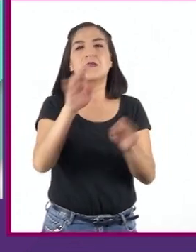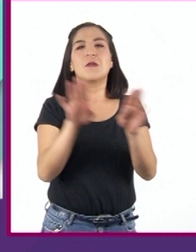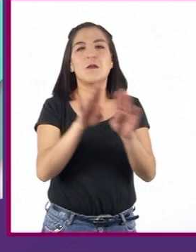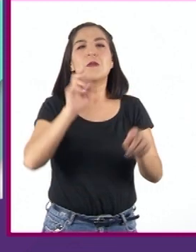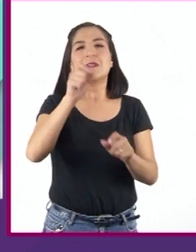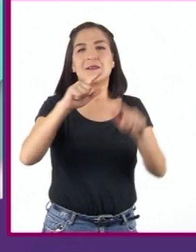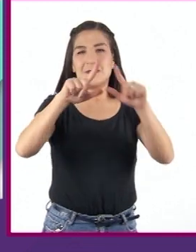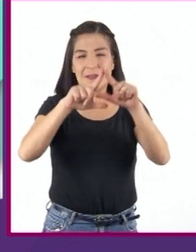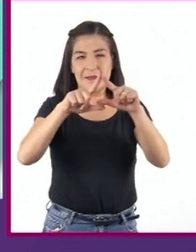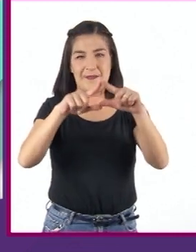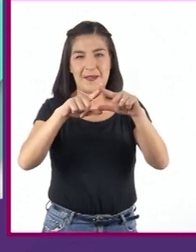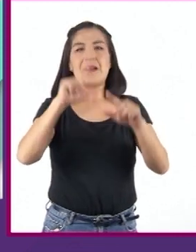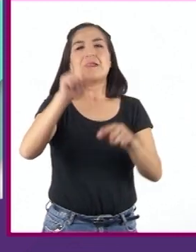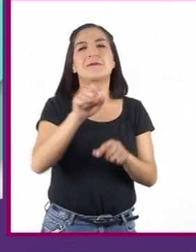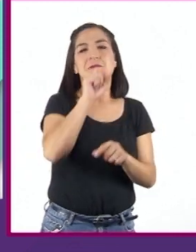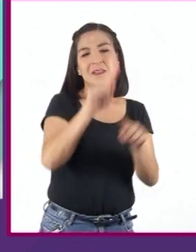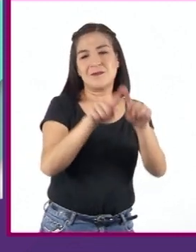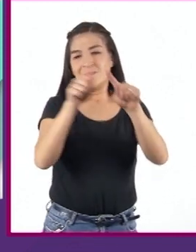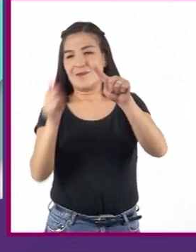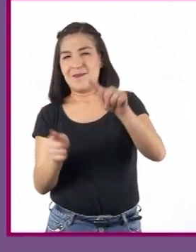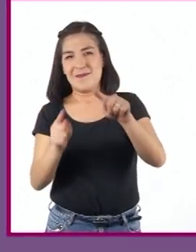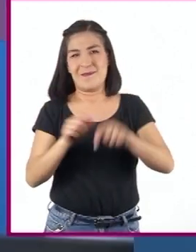base y es perpendicular a esta.